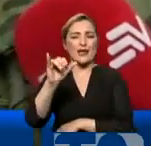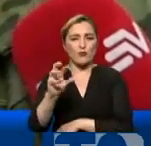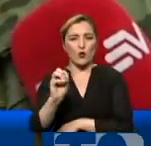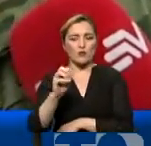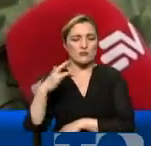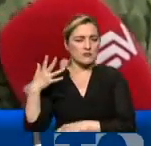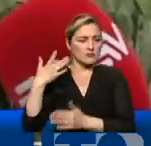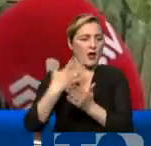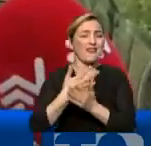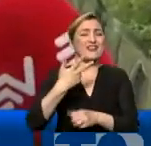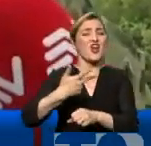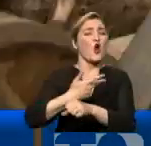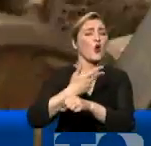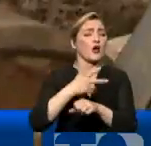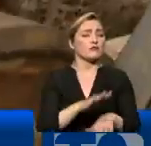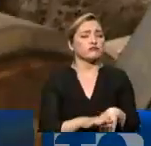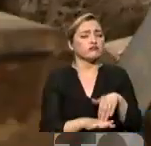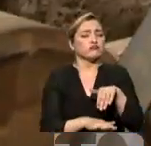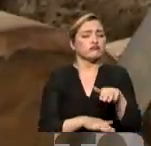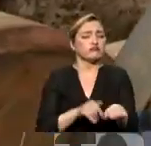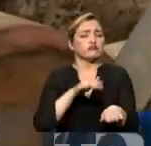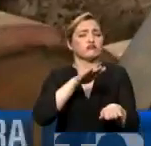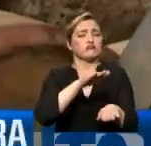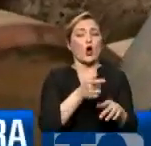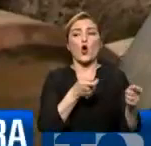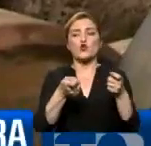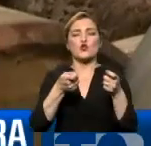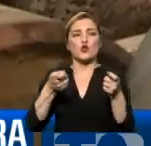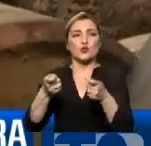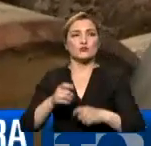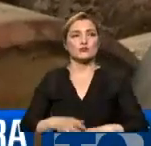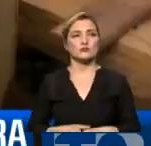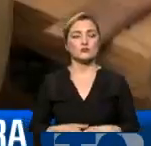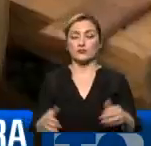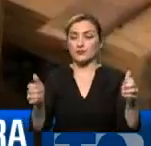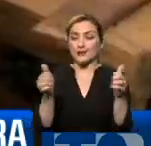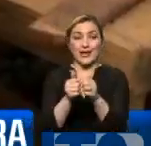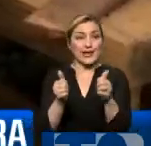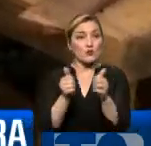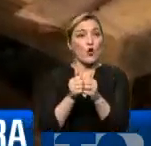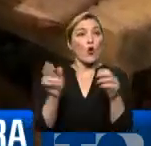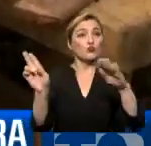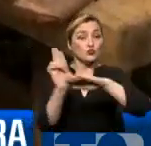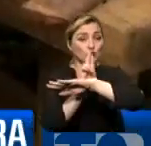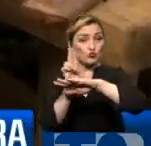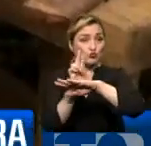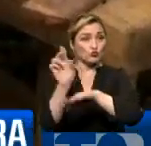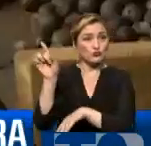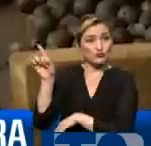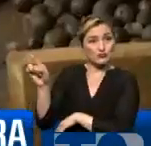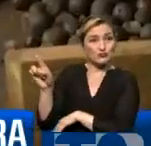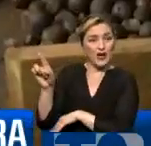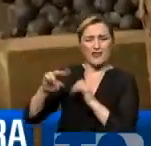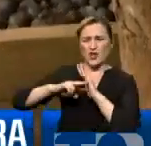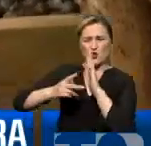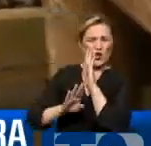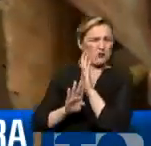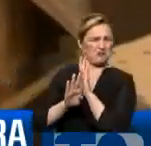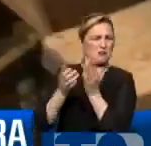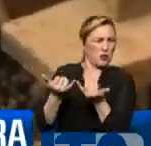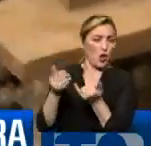mantener el control y aquí del del territorio sin embargo la rudimentaria maquinaria que utilizaban para la explotación aún